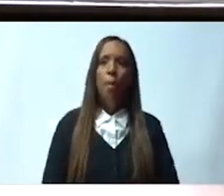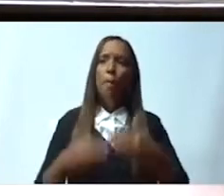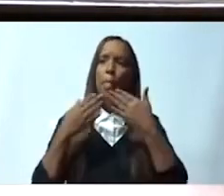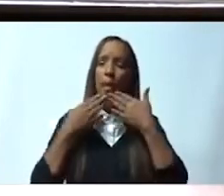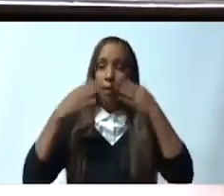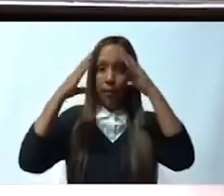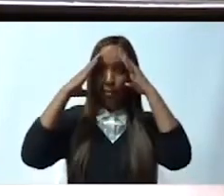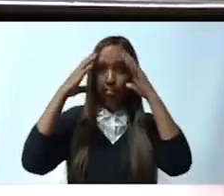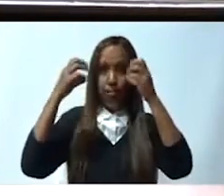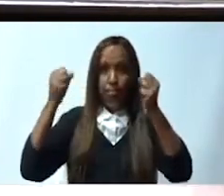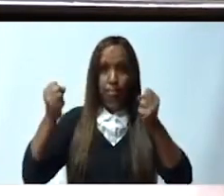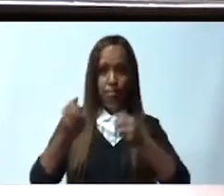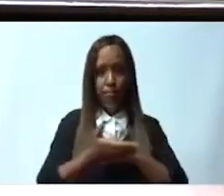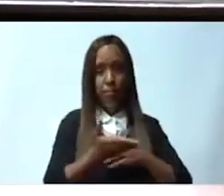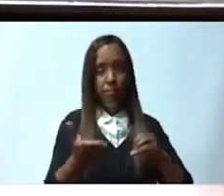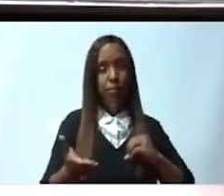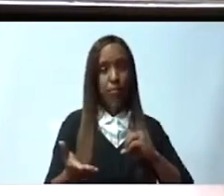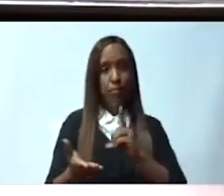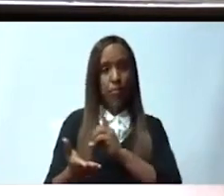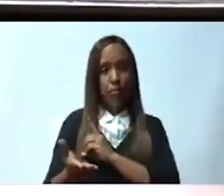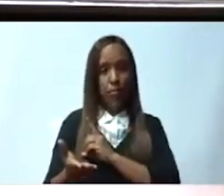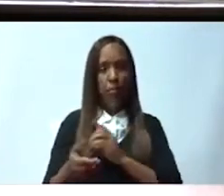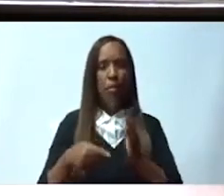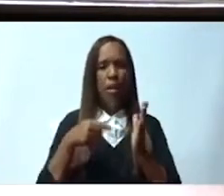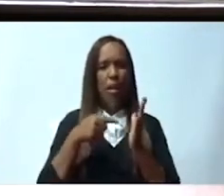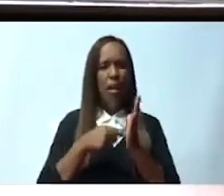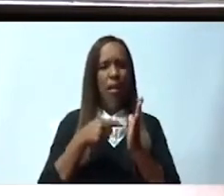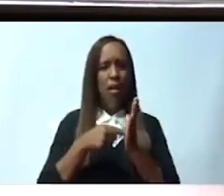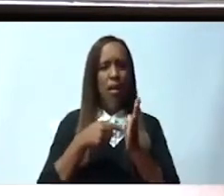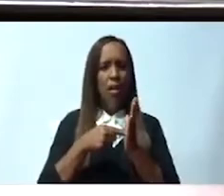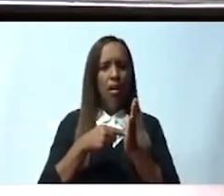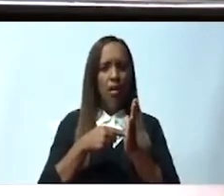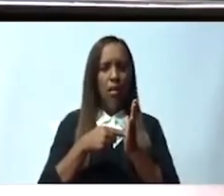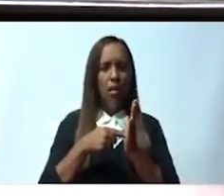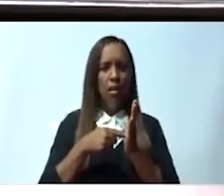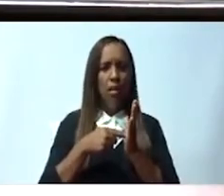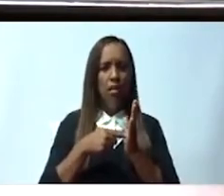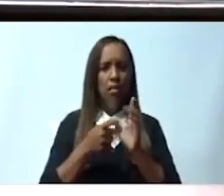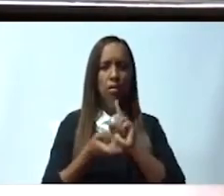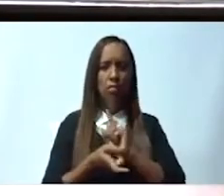16, 16-1 y 17 de la ley número